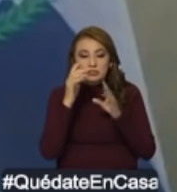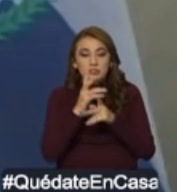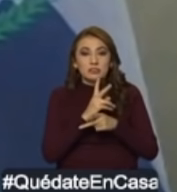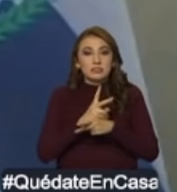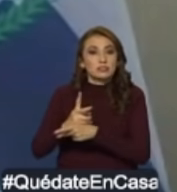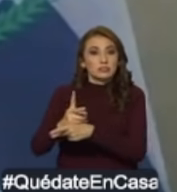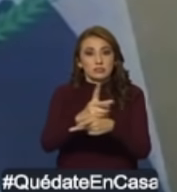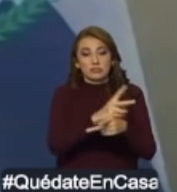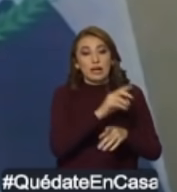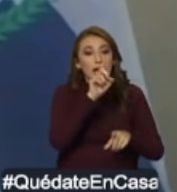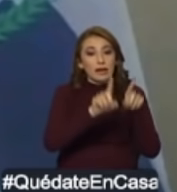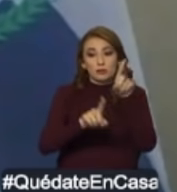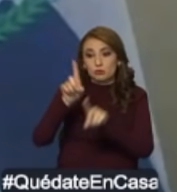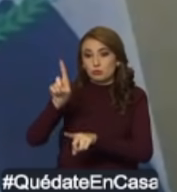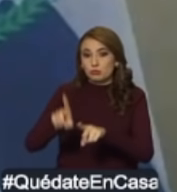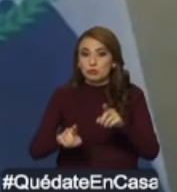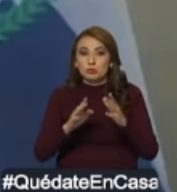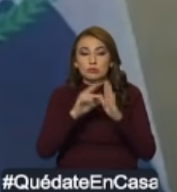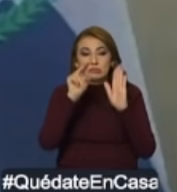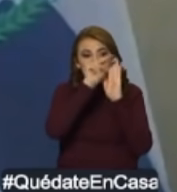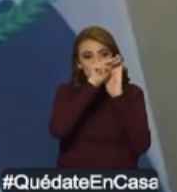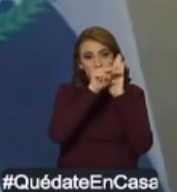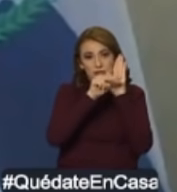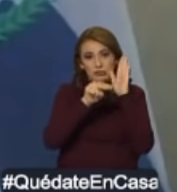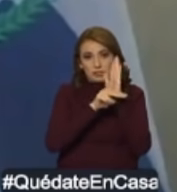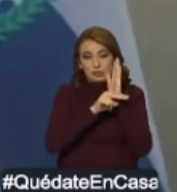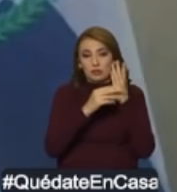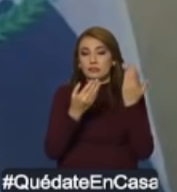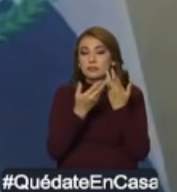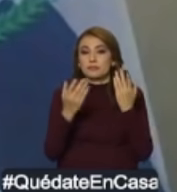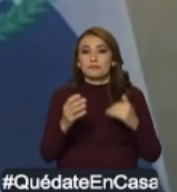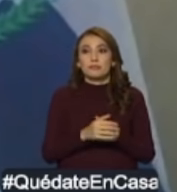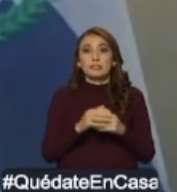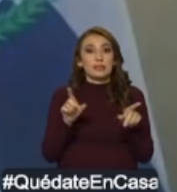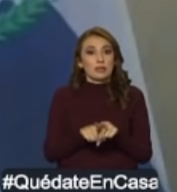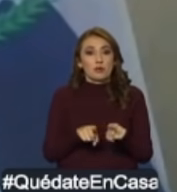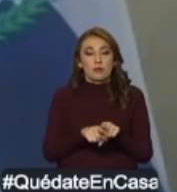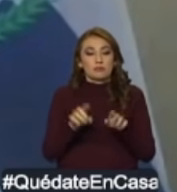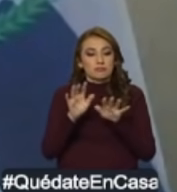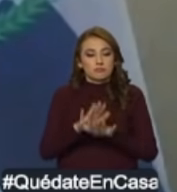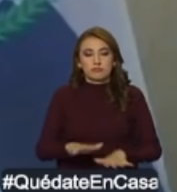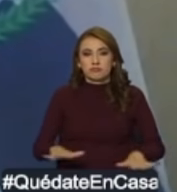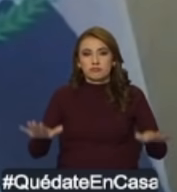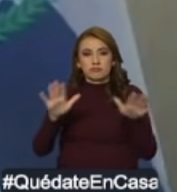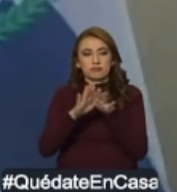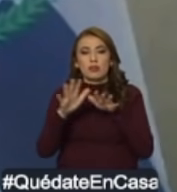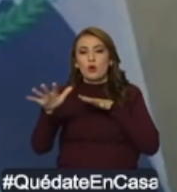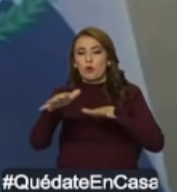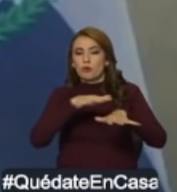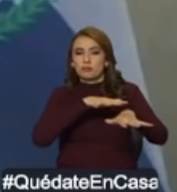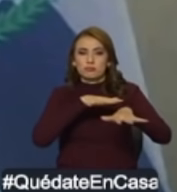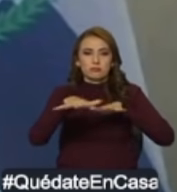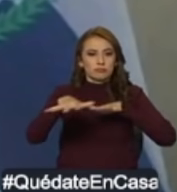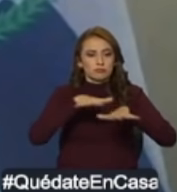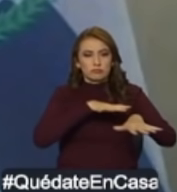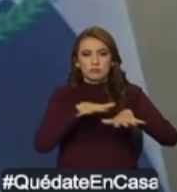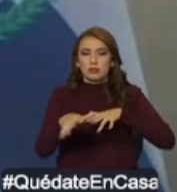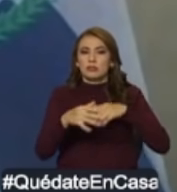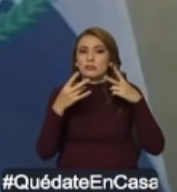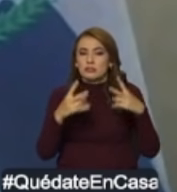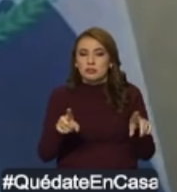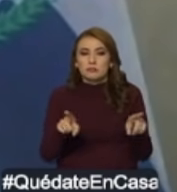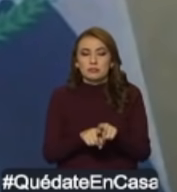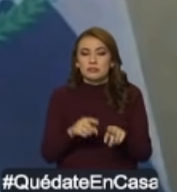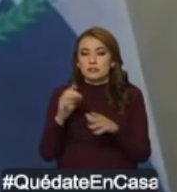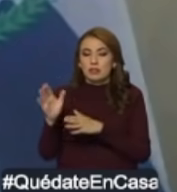rigurosidad algunos indicadores, este debe ser un cambio gradual, coordinado con los gobiernos